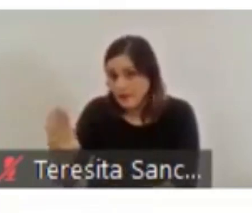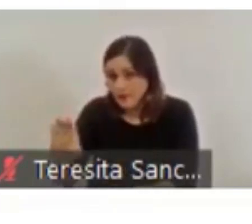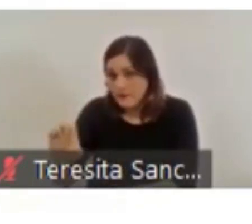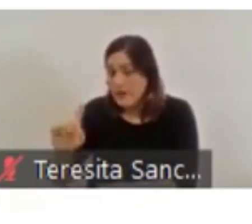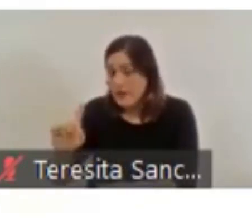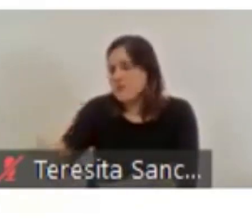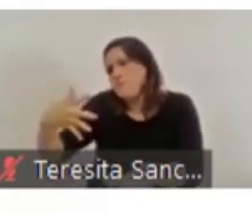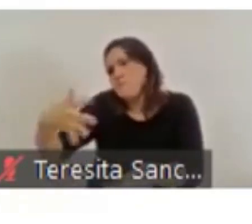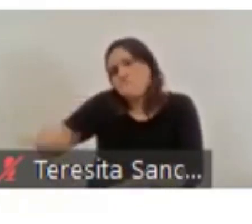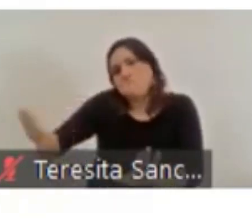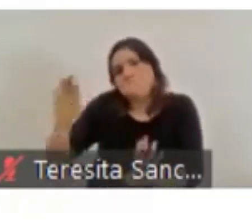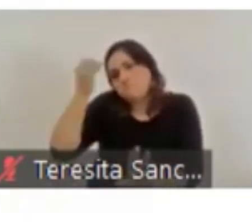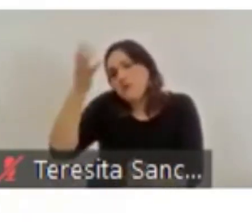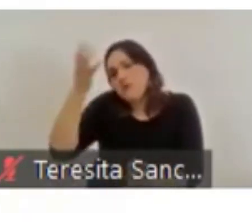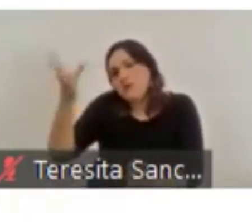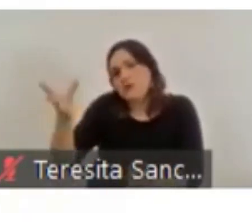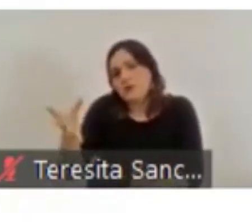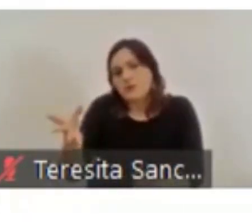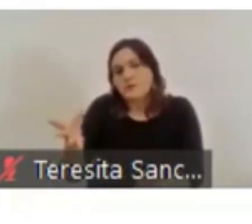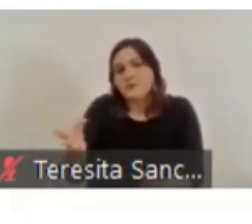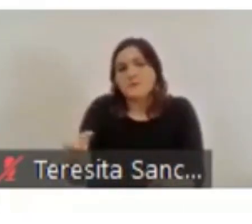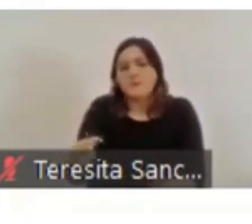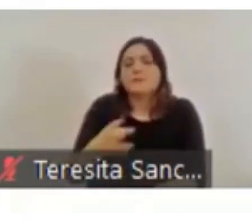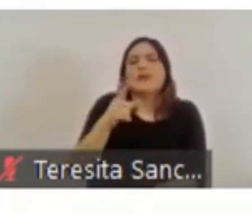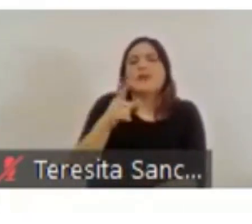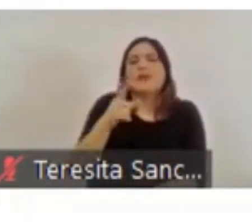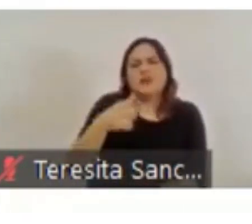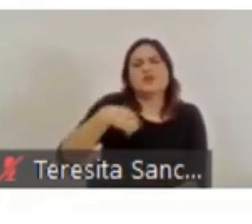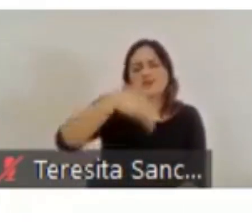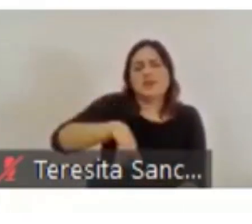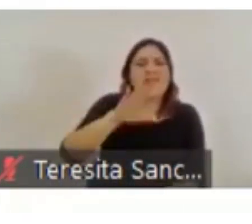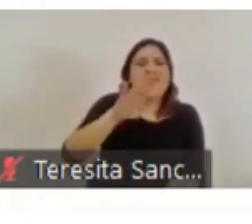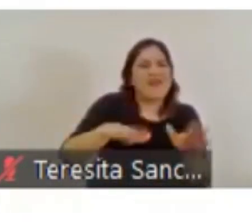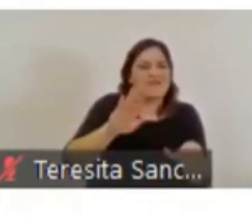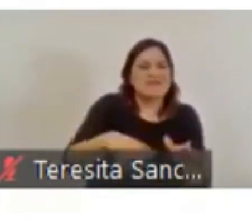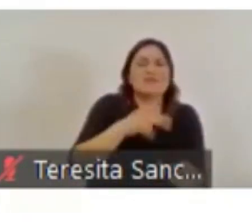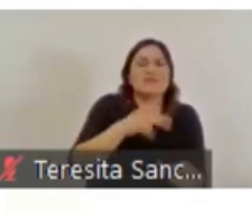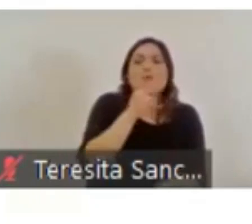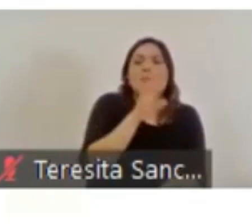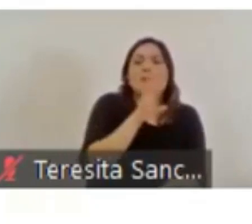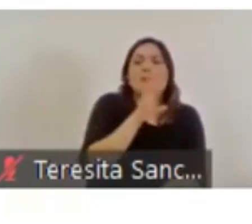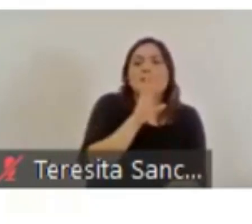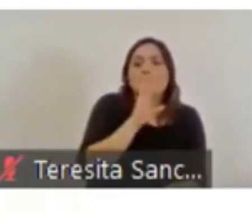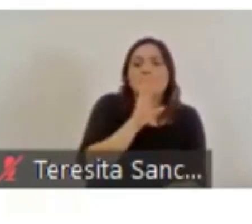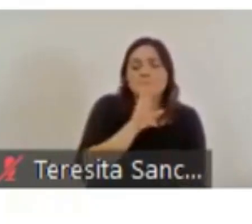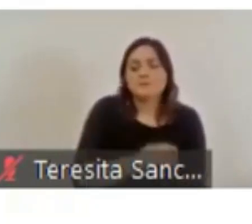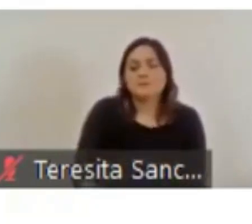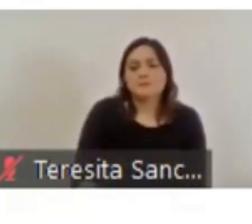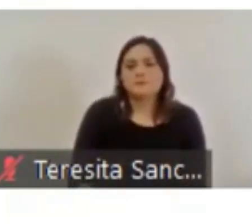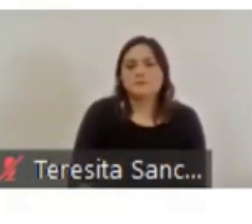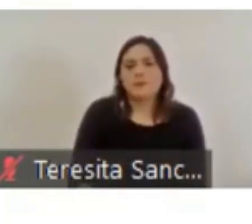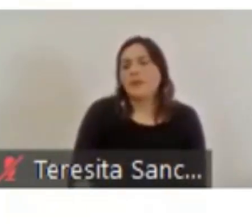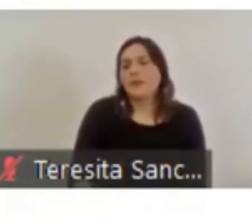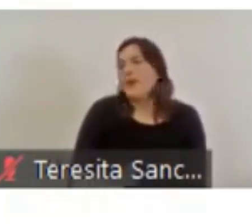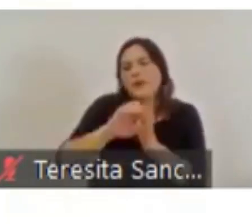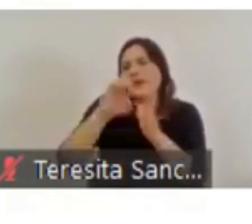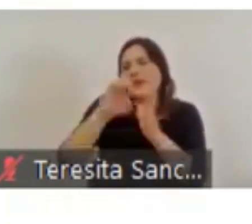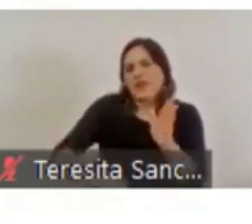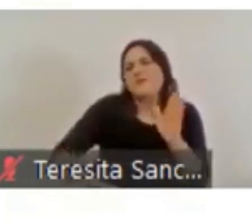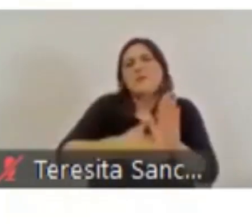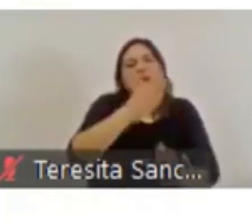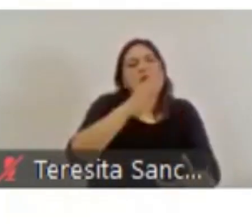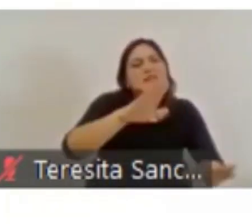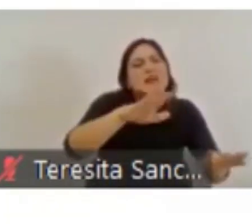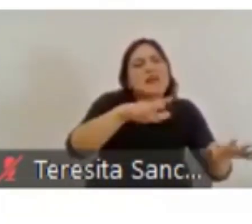Yo sé que los papás en muchas ocasiones ni siquiera, cuando vamos al supermercado, por ejemplo,